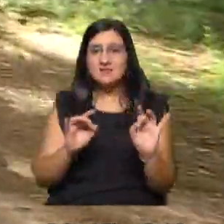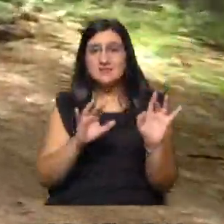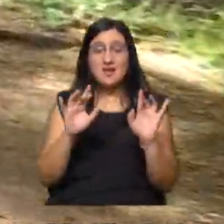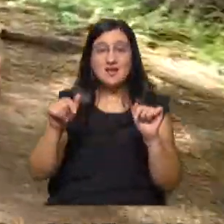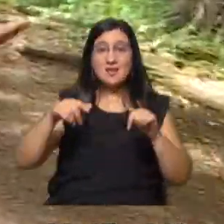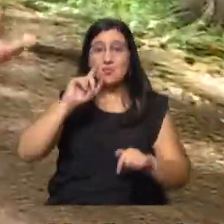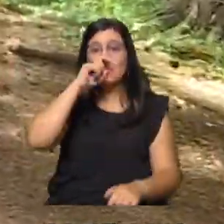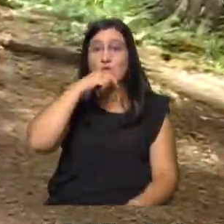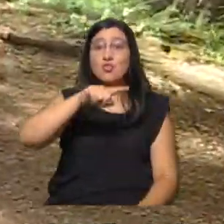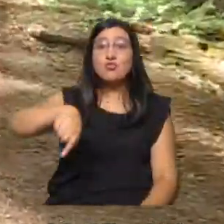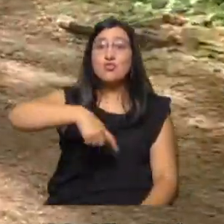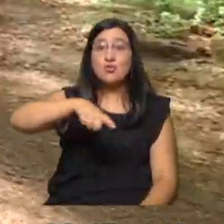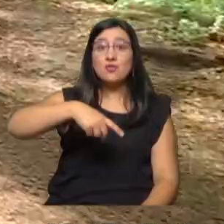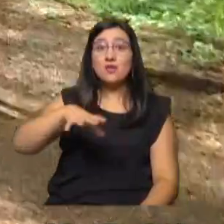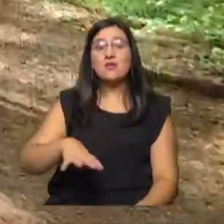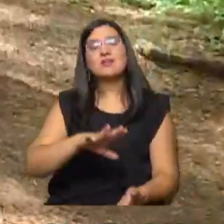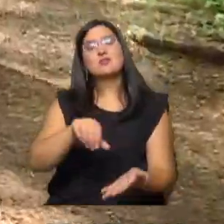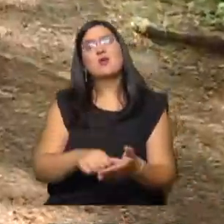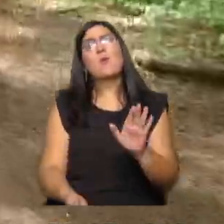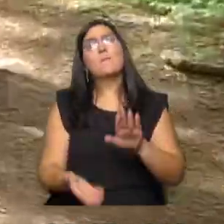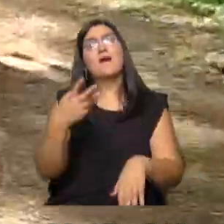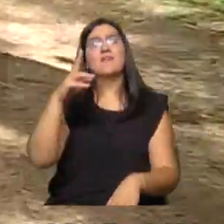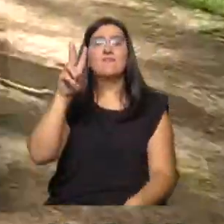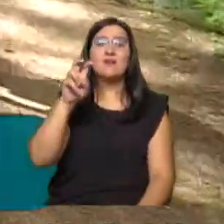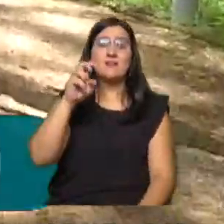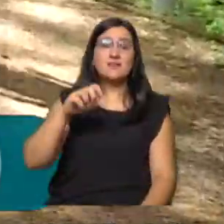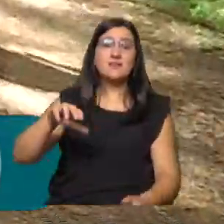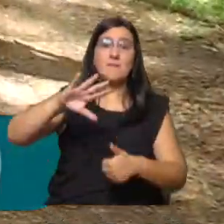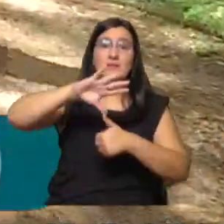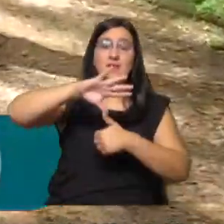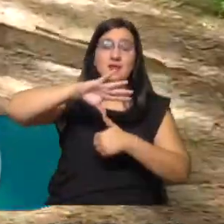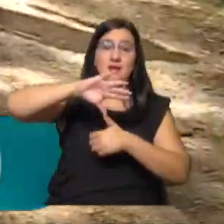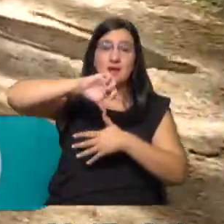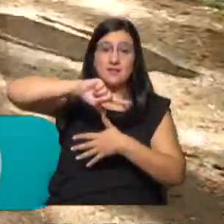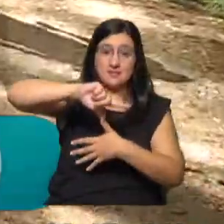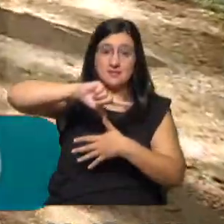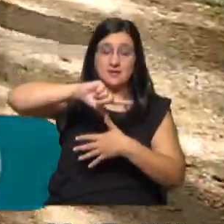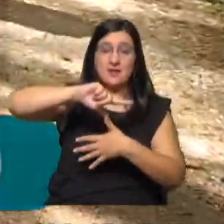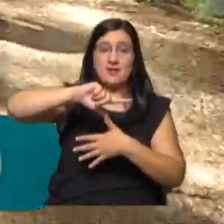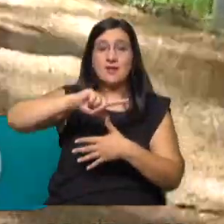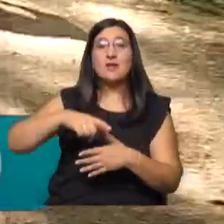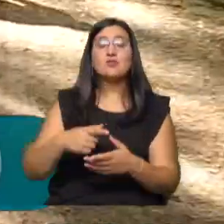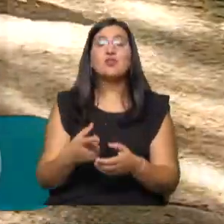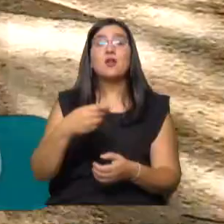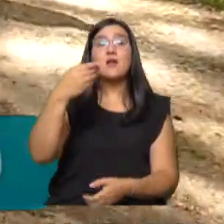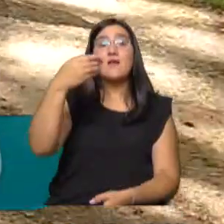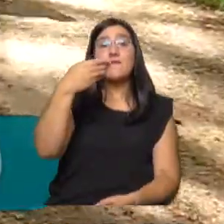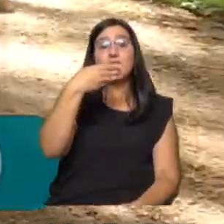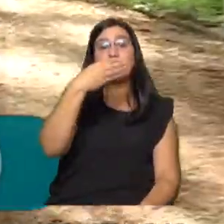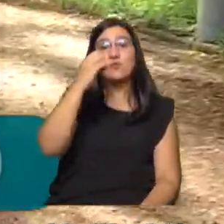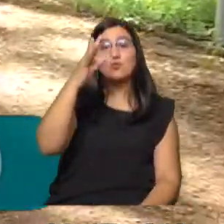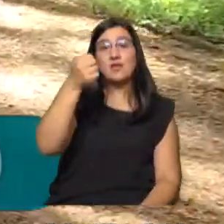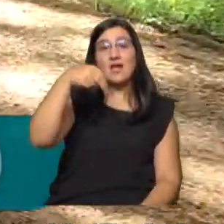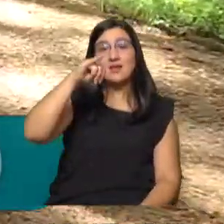Montevideo. ¿Dónde? En una de las ciudades que tiene más verde de América Latina. Estoy en el Jardín Botánico, Fito, inaugurado por allá por el